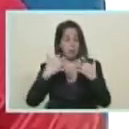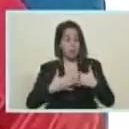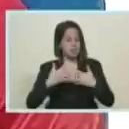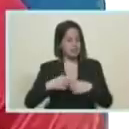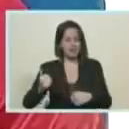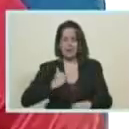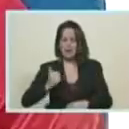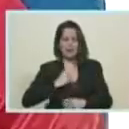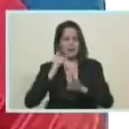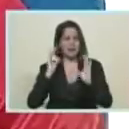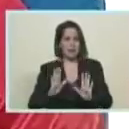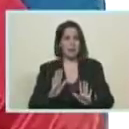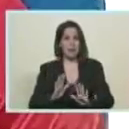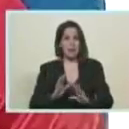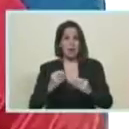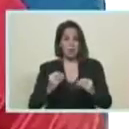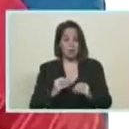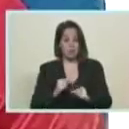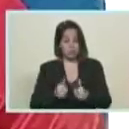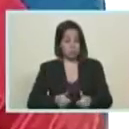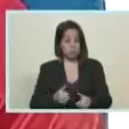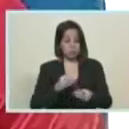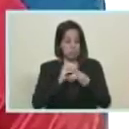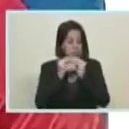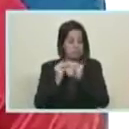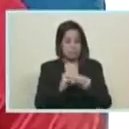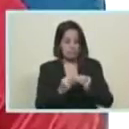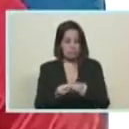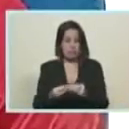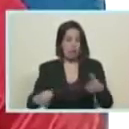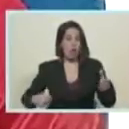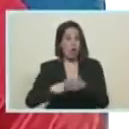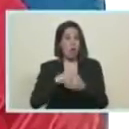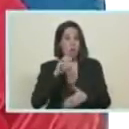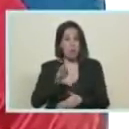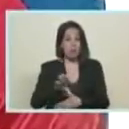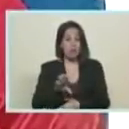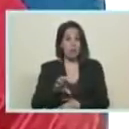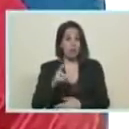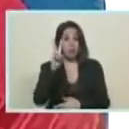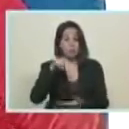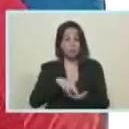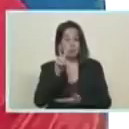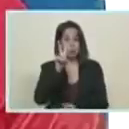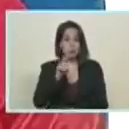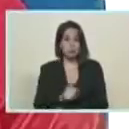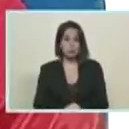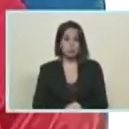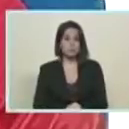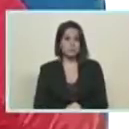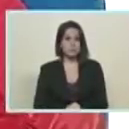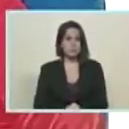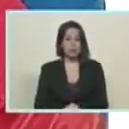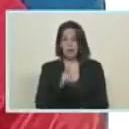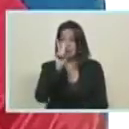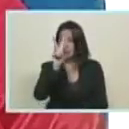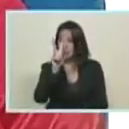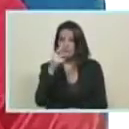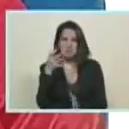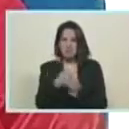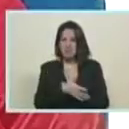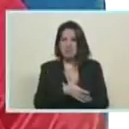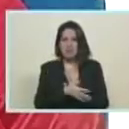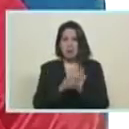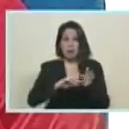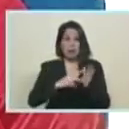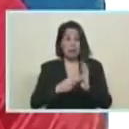sea. Y comenzó a gestarse el segundo golpe de Estado del año 2002. Y el segundo golpe de Estado